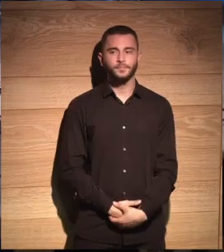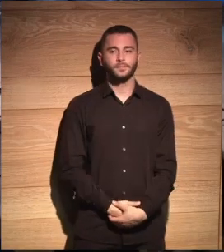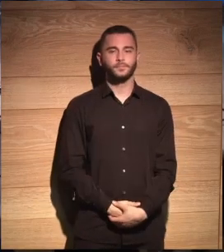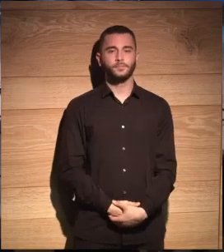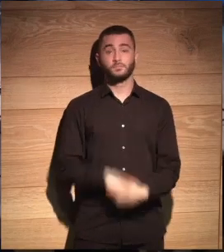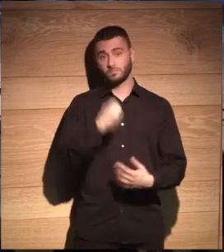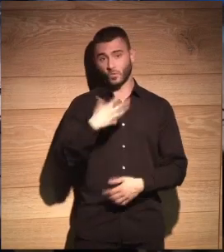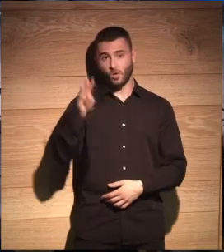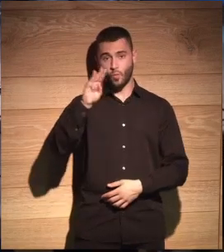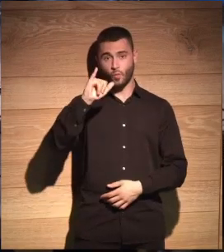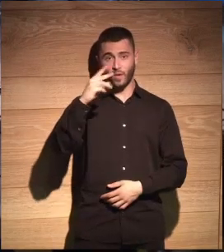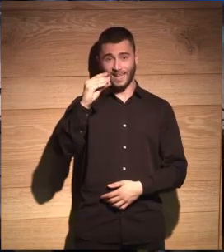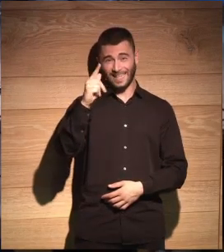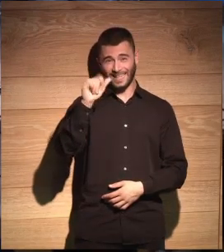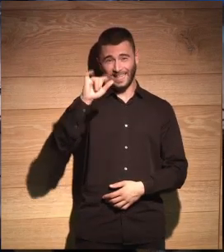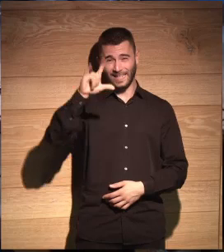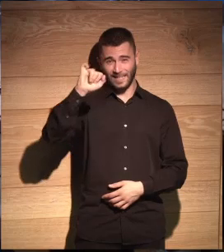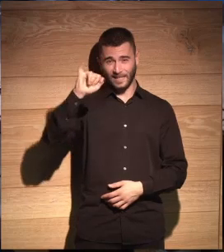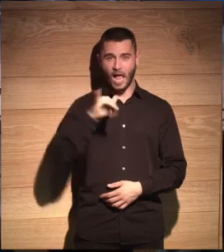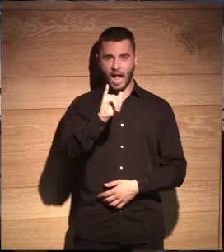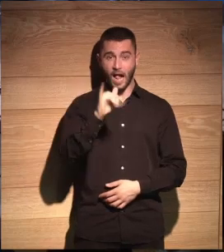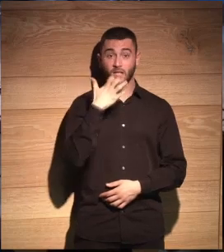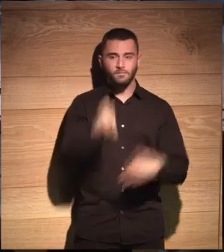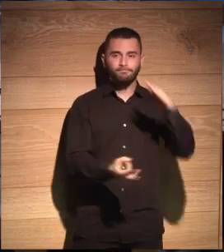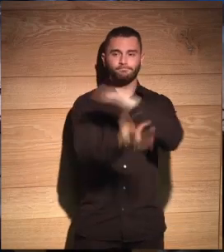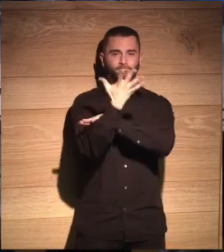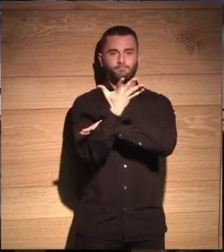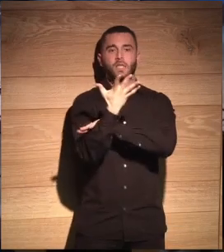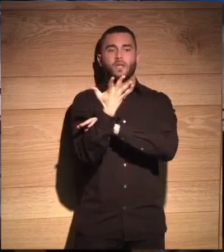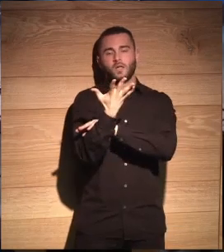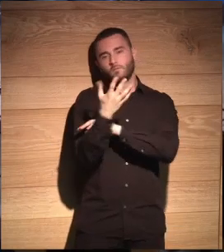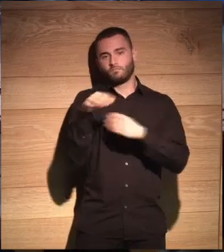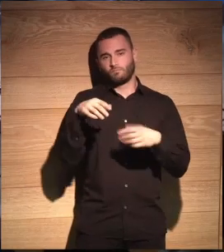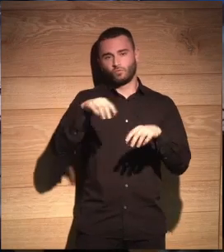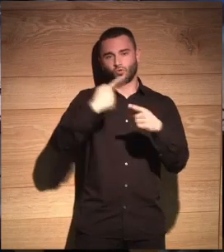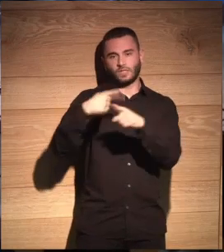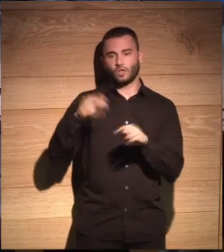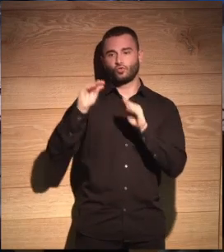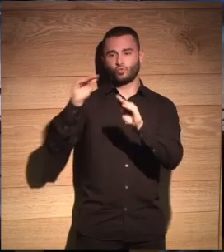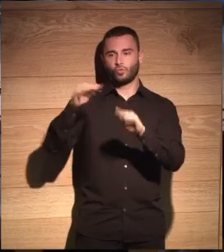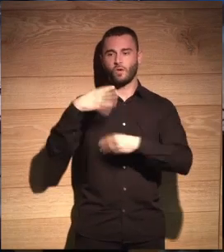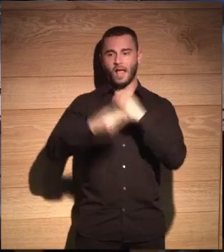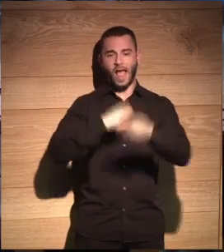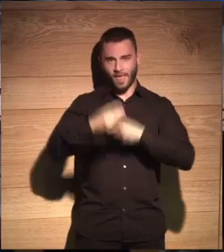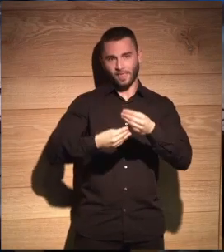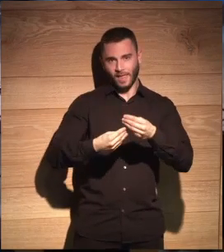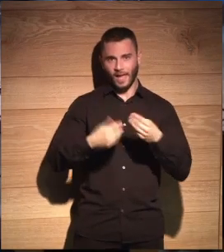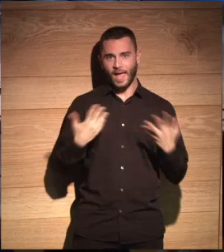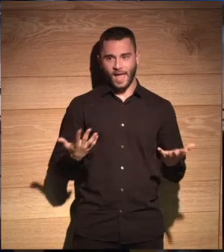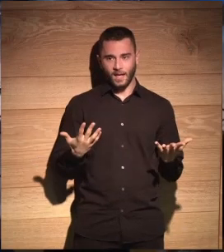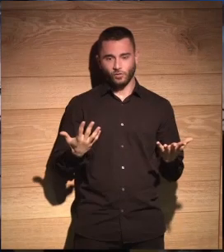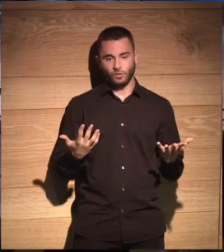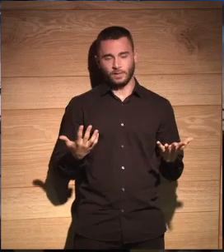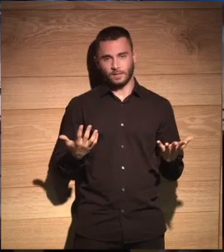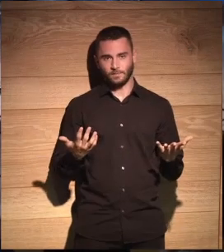Pues, hombre, Weekly está y cada vez que sale alguna de las suyas suelta y hace. O sea que